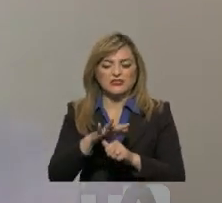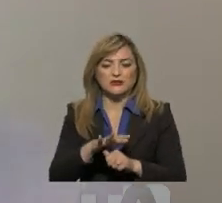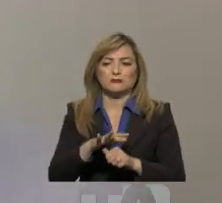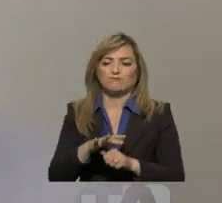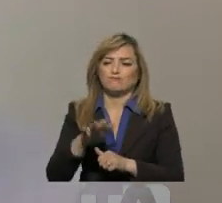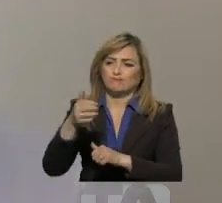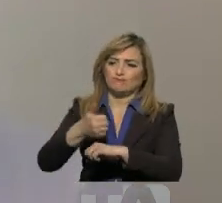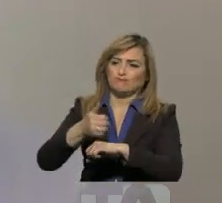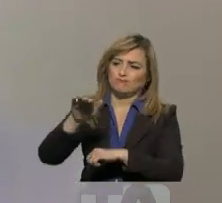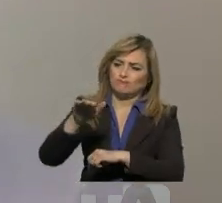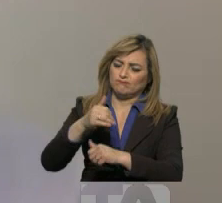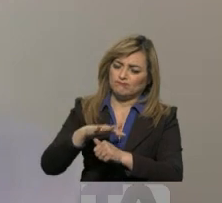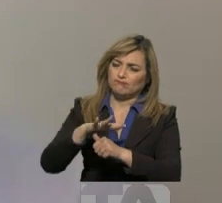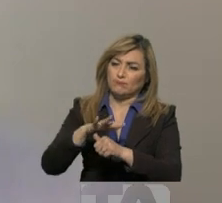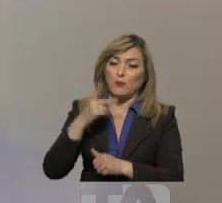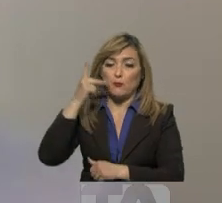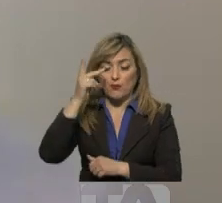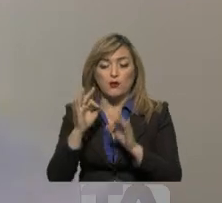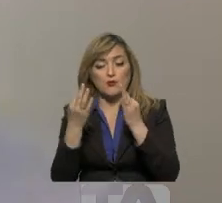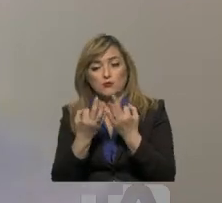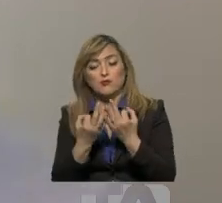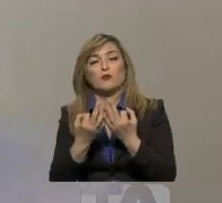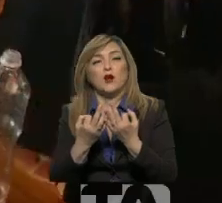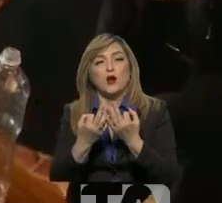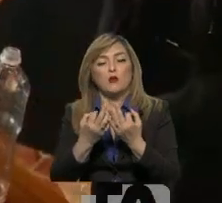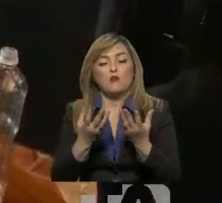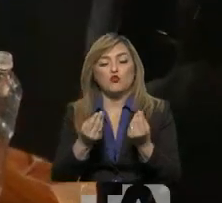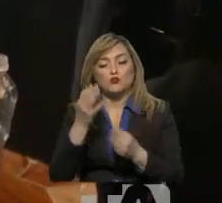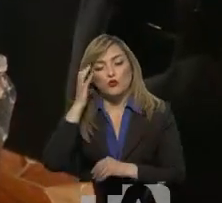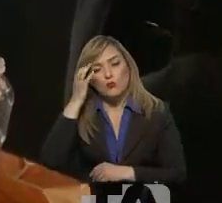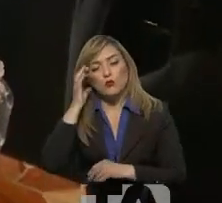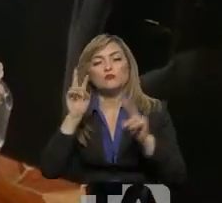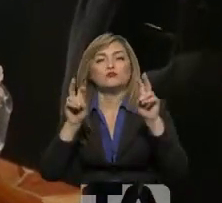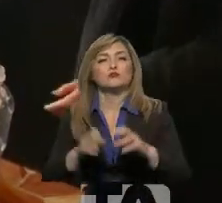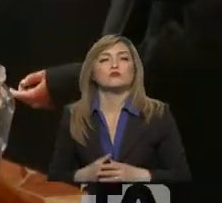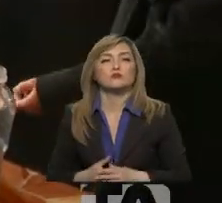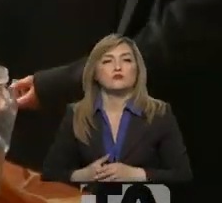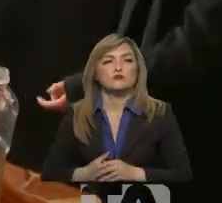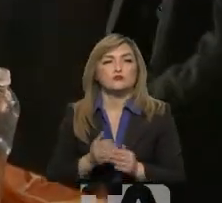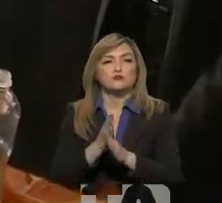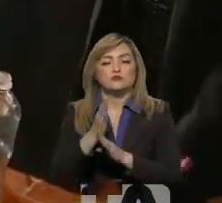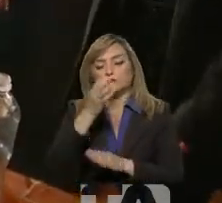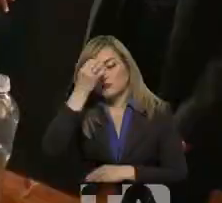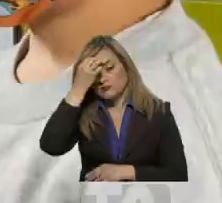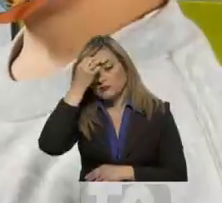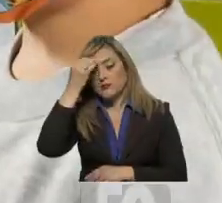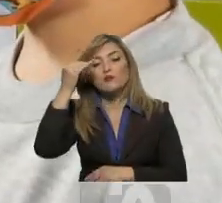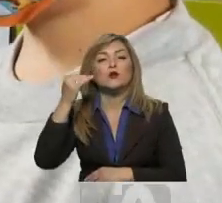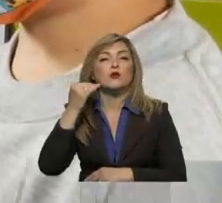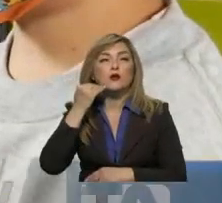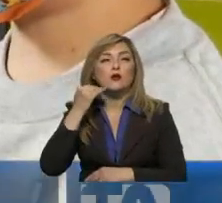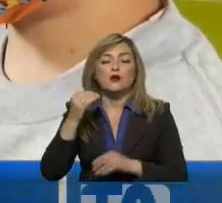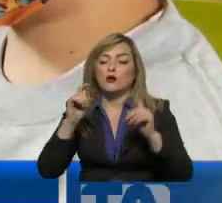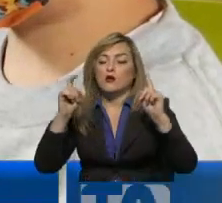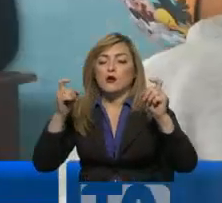autoridades para que sepan que somos muchos padres los que estamos preocupados por este tema. La especialista en educación a menores asegura que